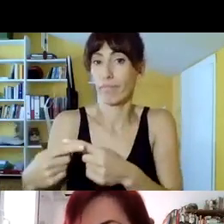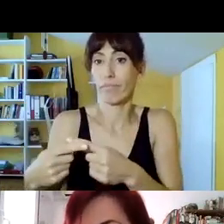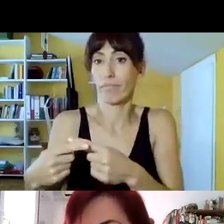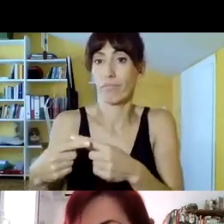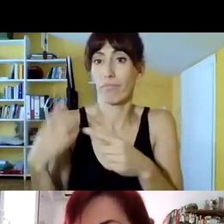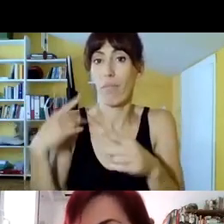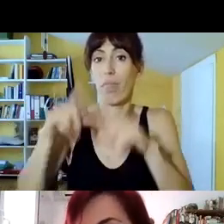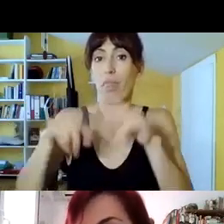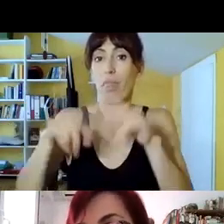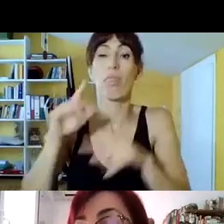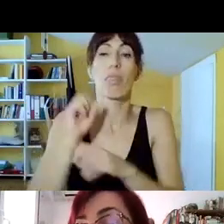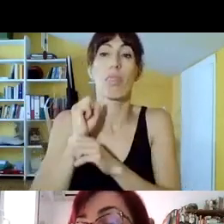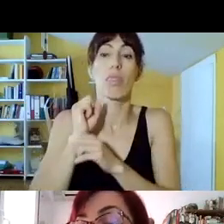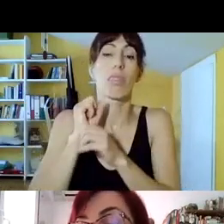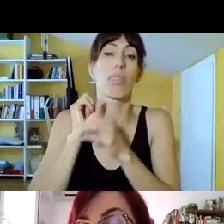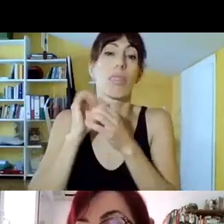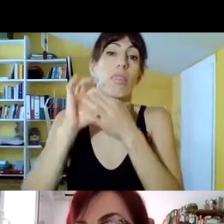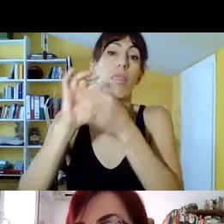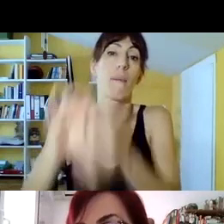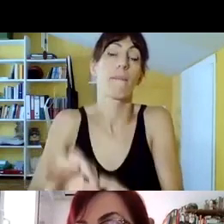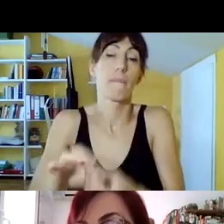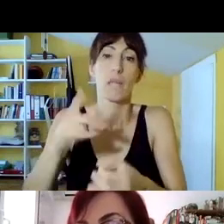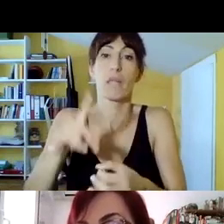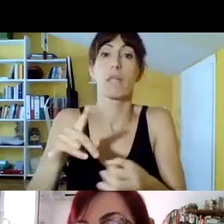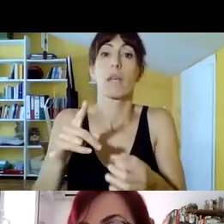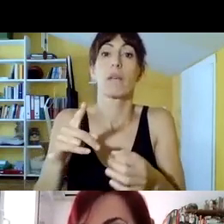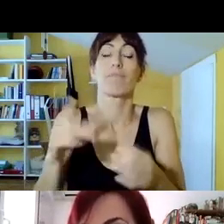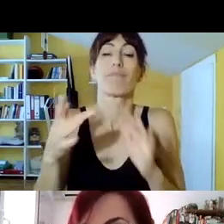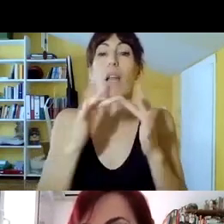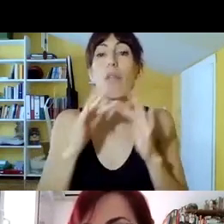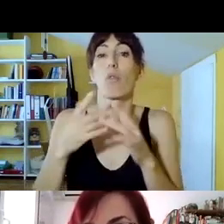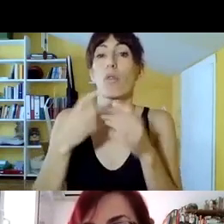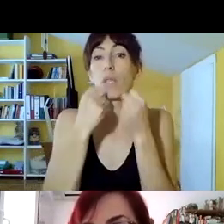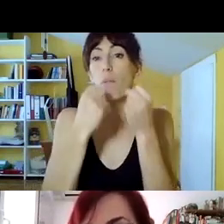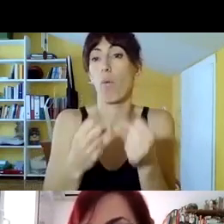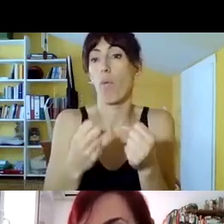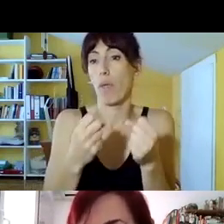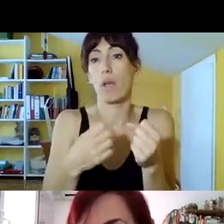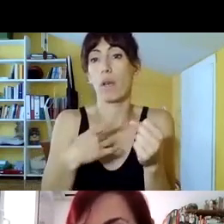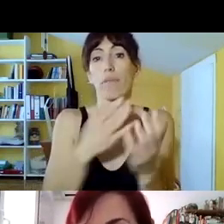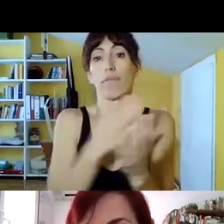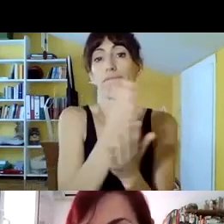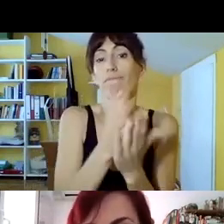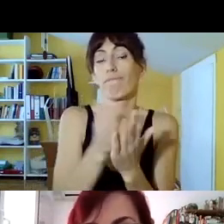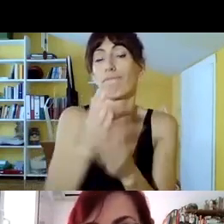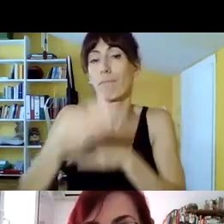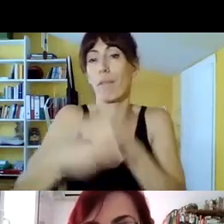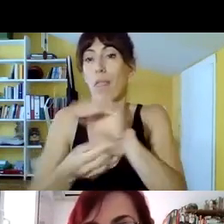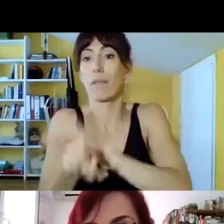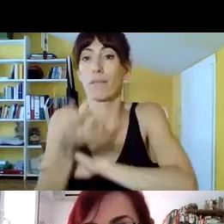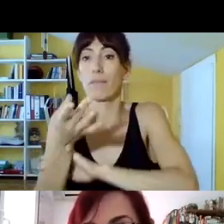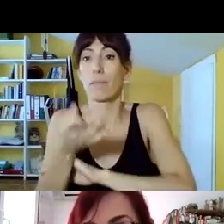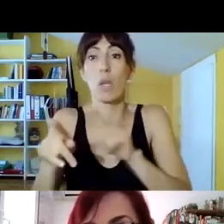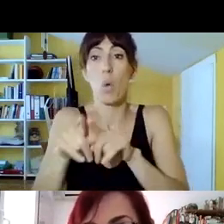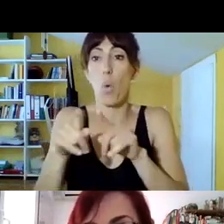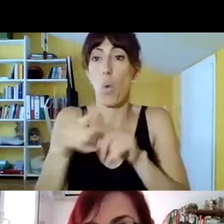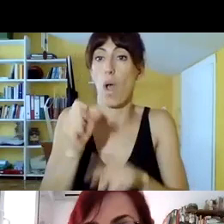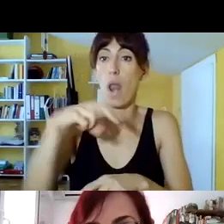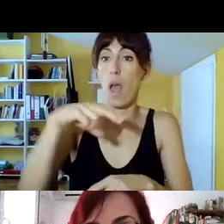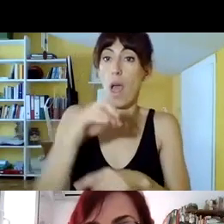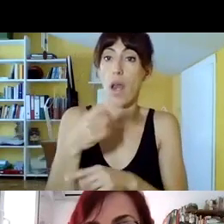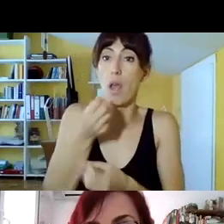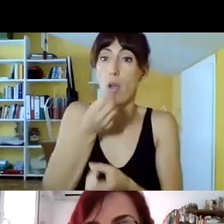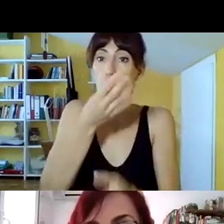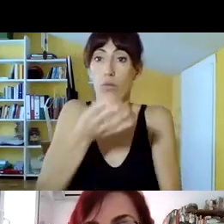por las relaciones de poder que configuran la interseccionalidad, ¿no? Que también lo ha contado Ana al principio, de forma que